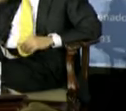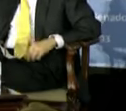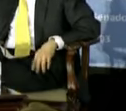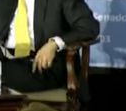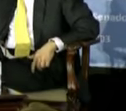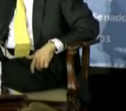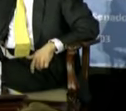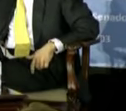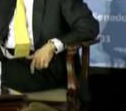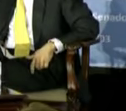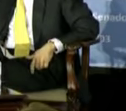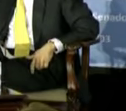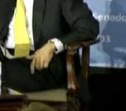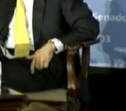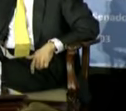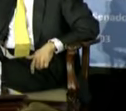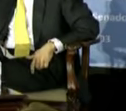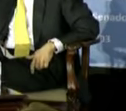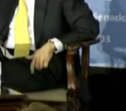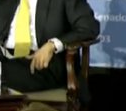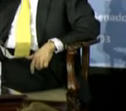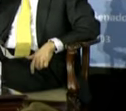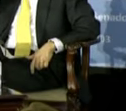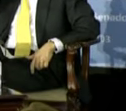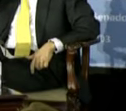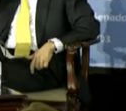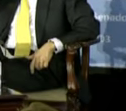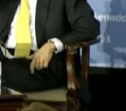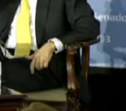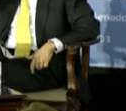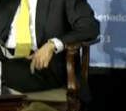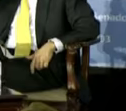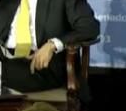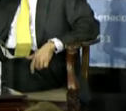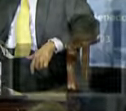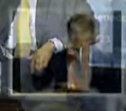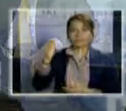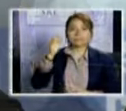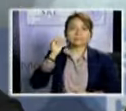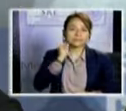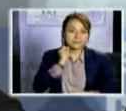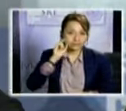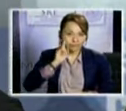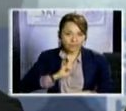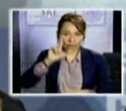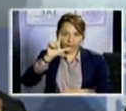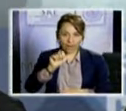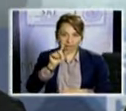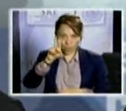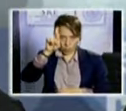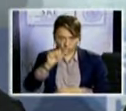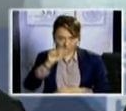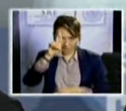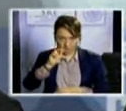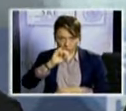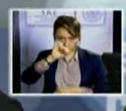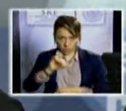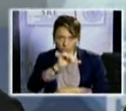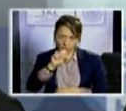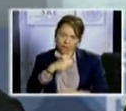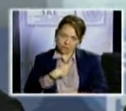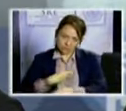no dejando de agradecer al Senado y a la senadora Laura Rojas por la invitación y sobre todo por la oportunidad de